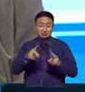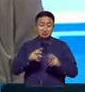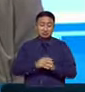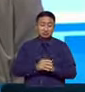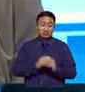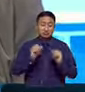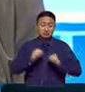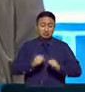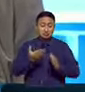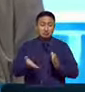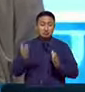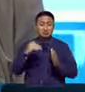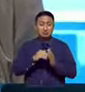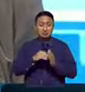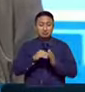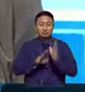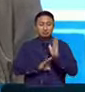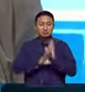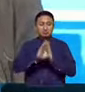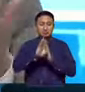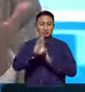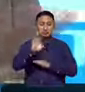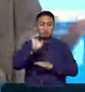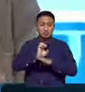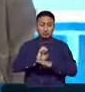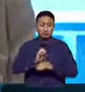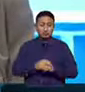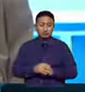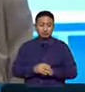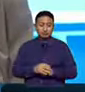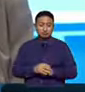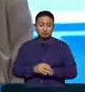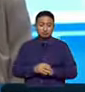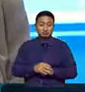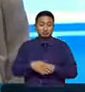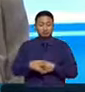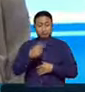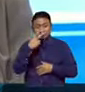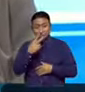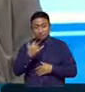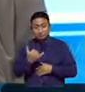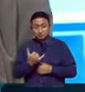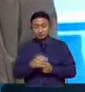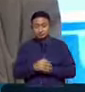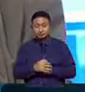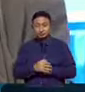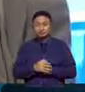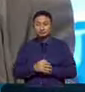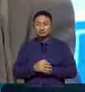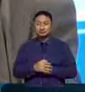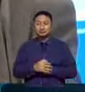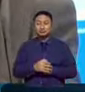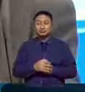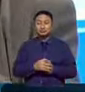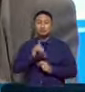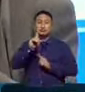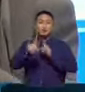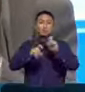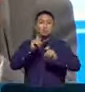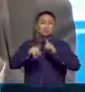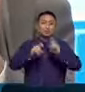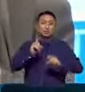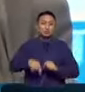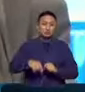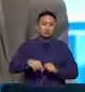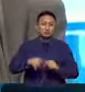Va a volver a emerger en Ecuador. Creo que es notorio lo que está pasando en los sondeos,